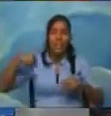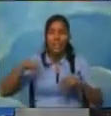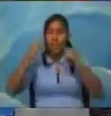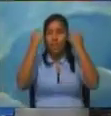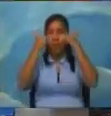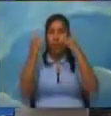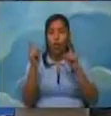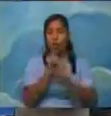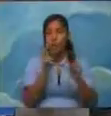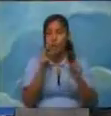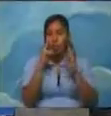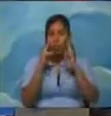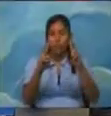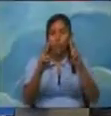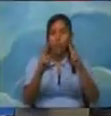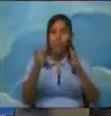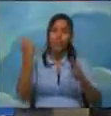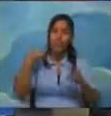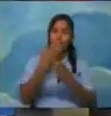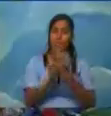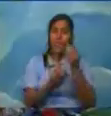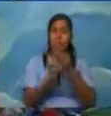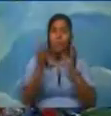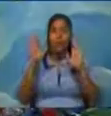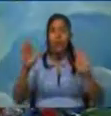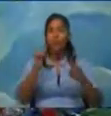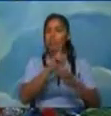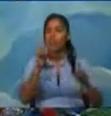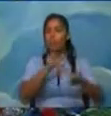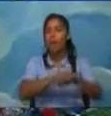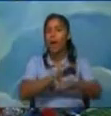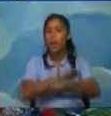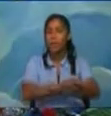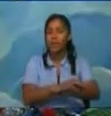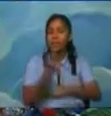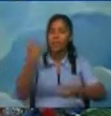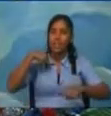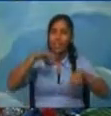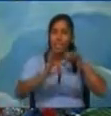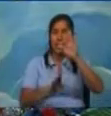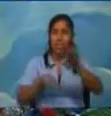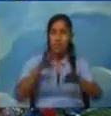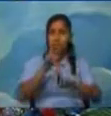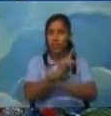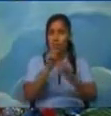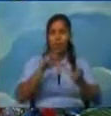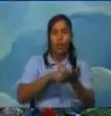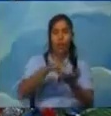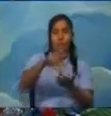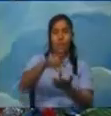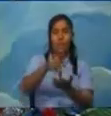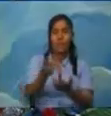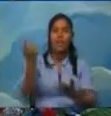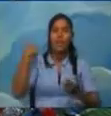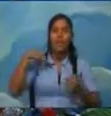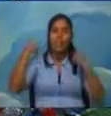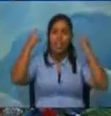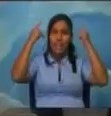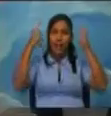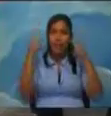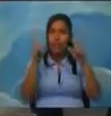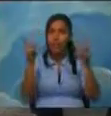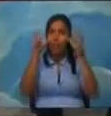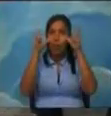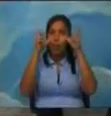ojos y no ven, que tienen manos y no palpan, que tienen pies y no caminan, que tienen orejas y